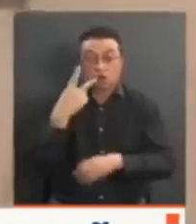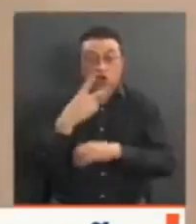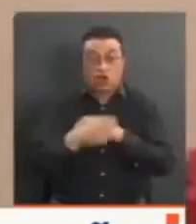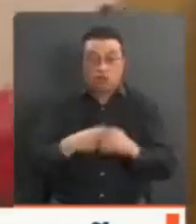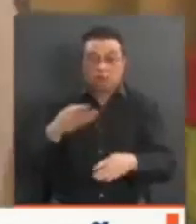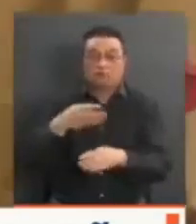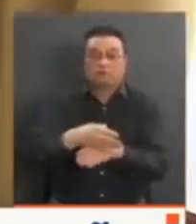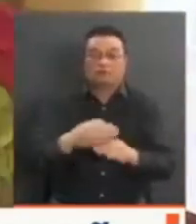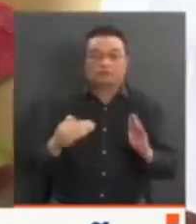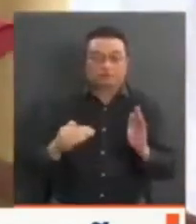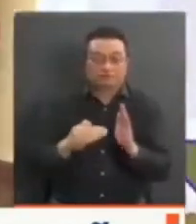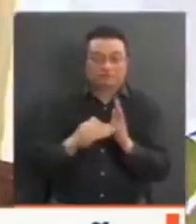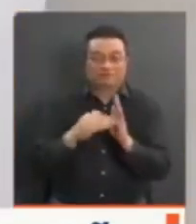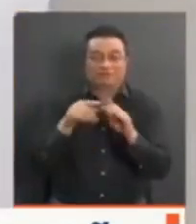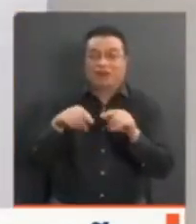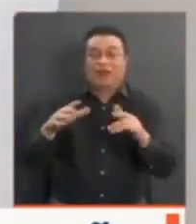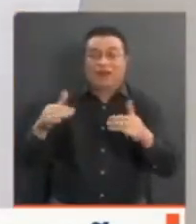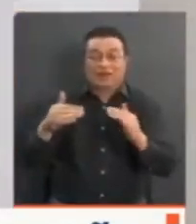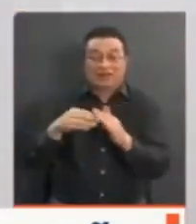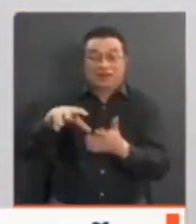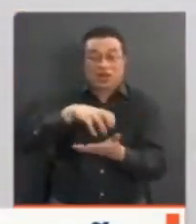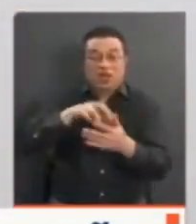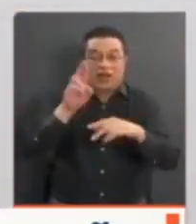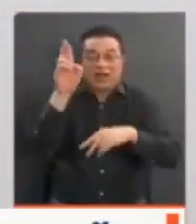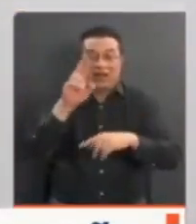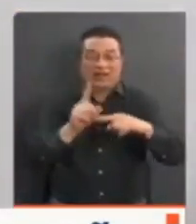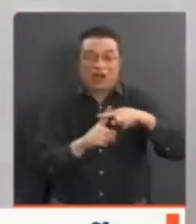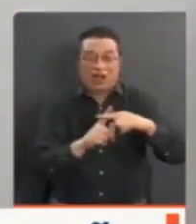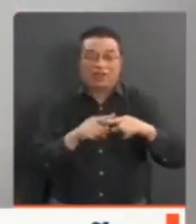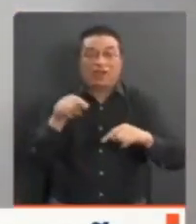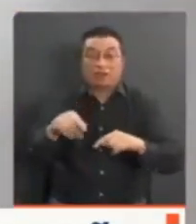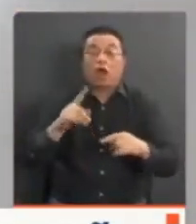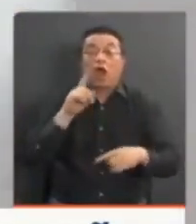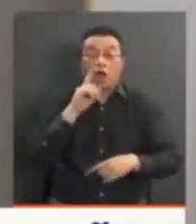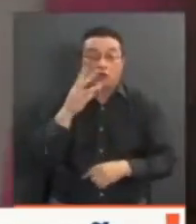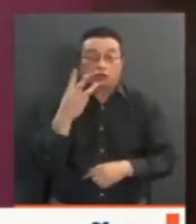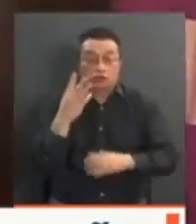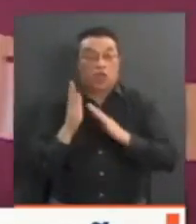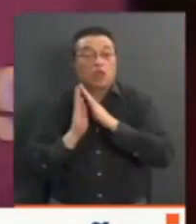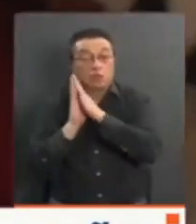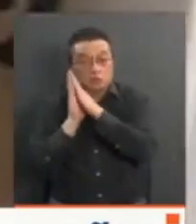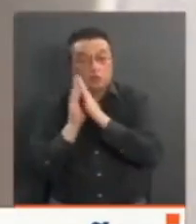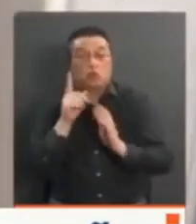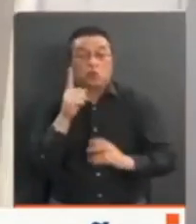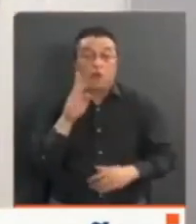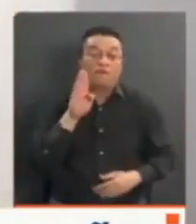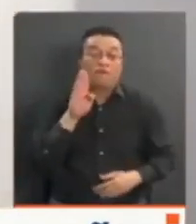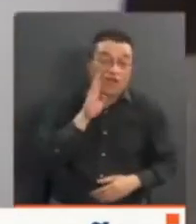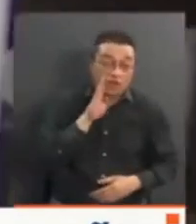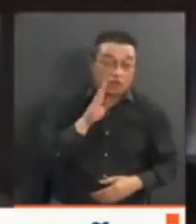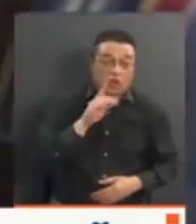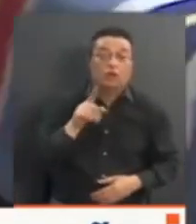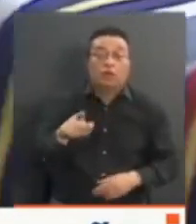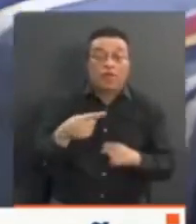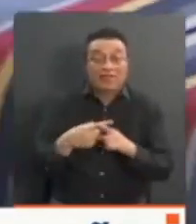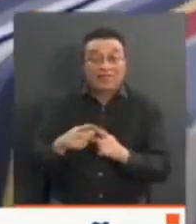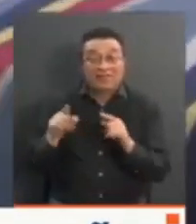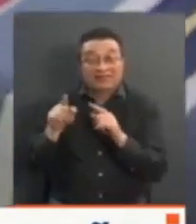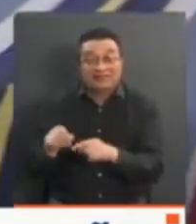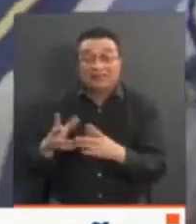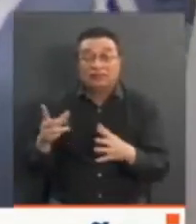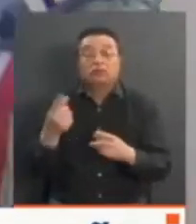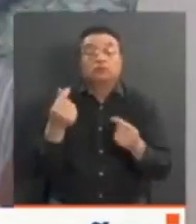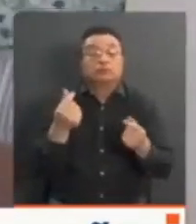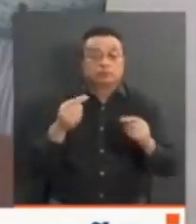vivir al condominio Justicia Social de Recoleta. Su domicilio cuenta con 3 dormitorios y un baño, pero la gran diferencia de este lugar está en el